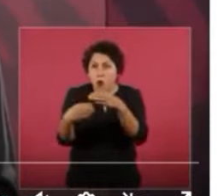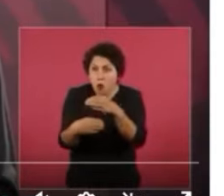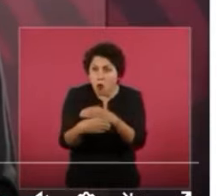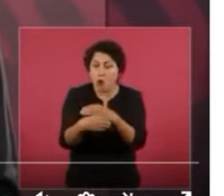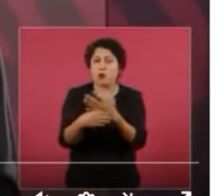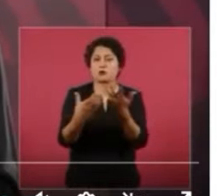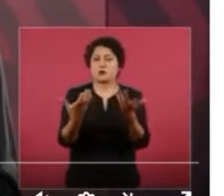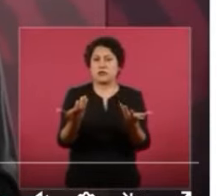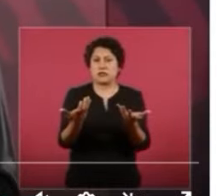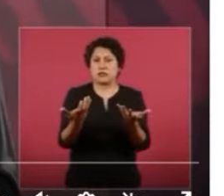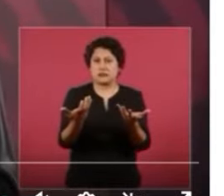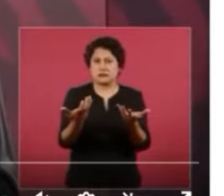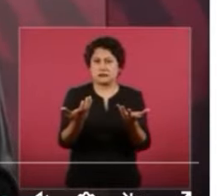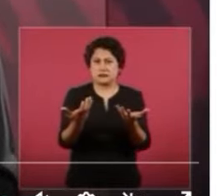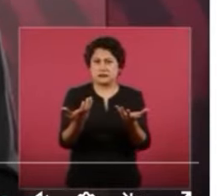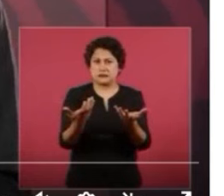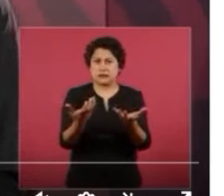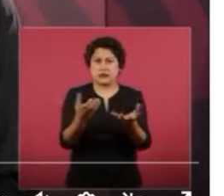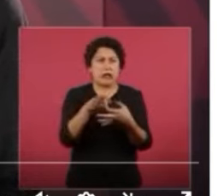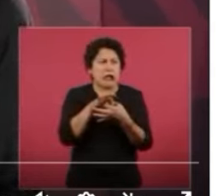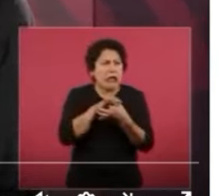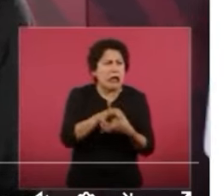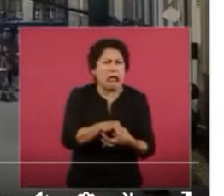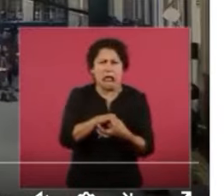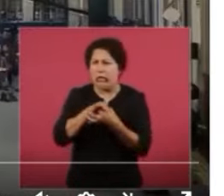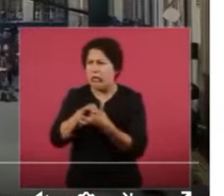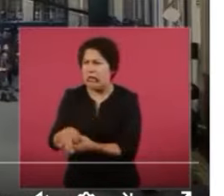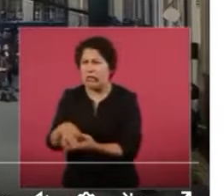o sea al al dinero